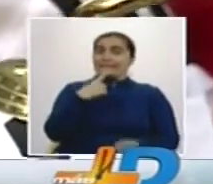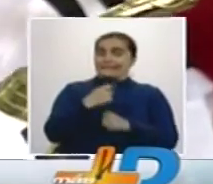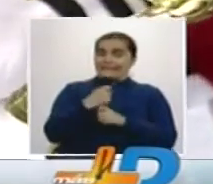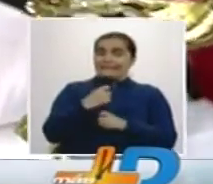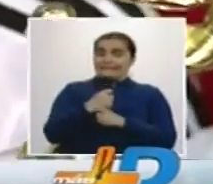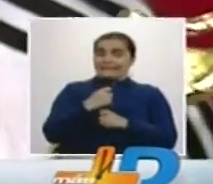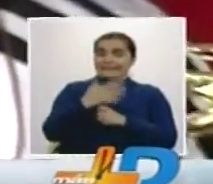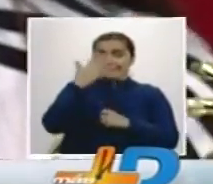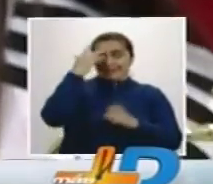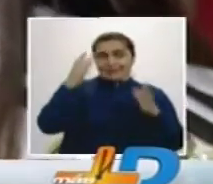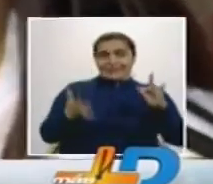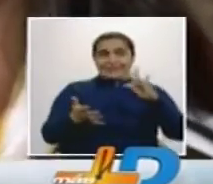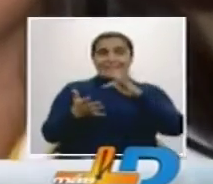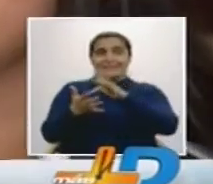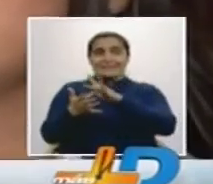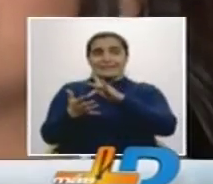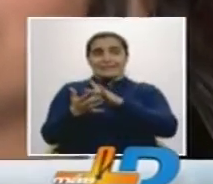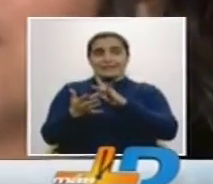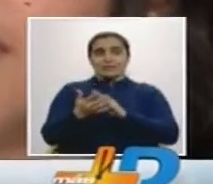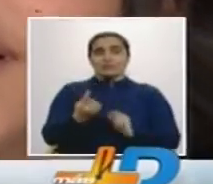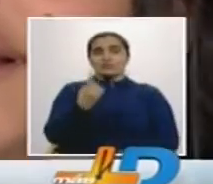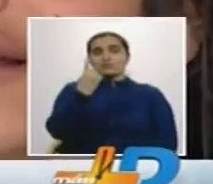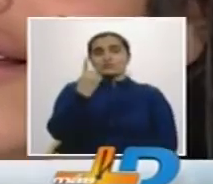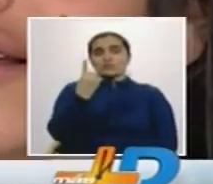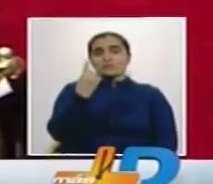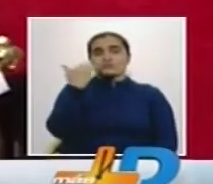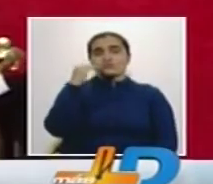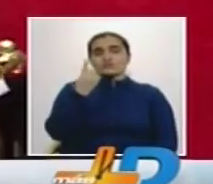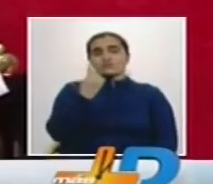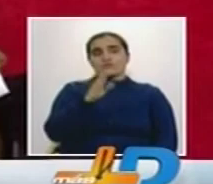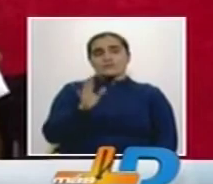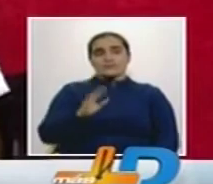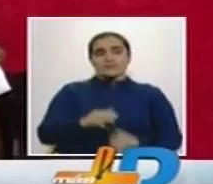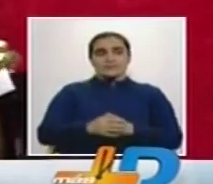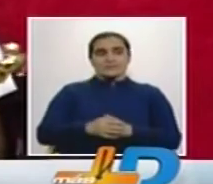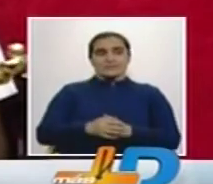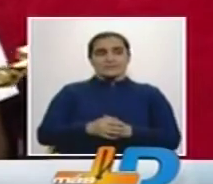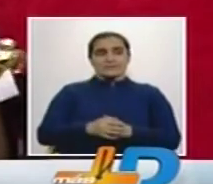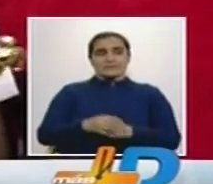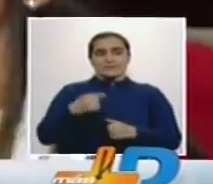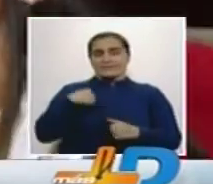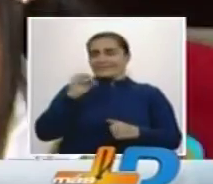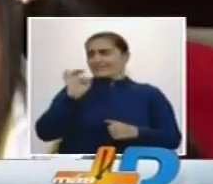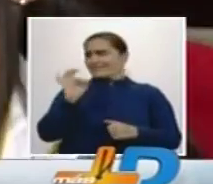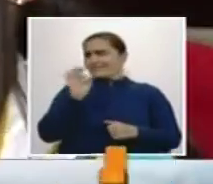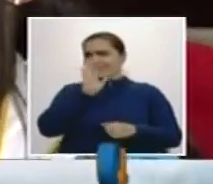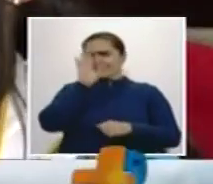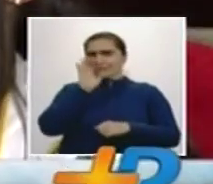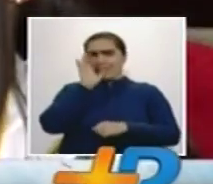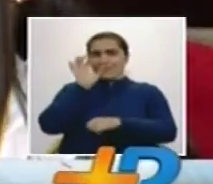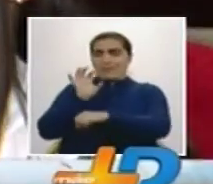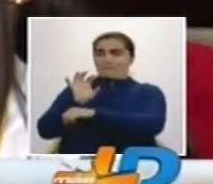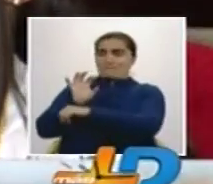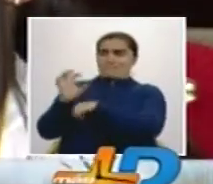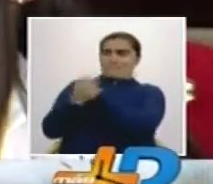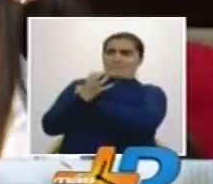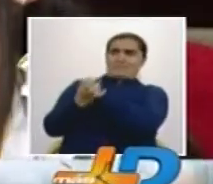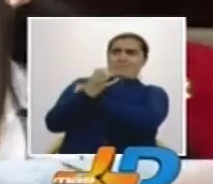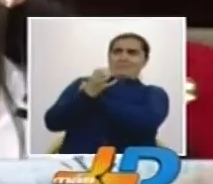Isabela durante el certamen fue ser la única niña del torneo. Ellos a veces me molestan, yo no me asusté,